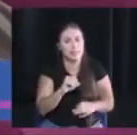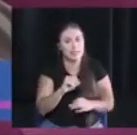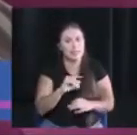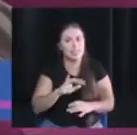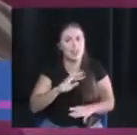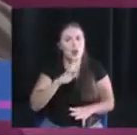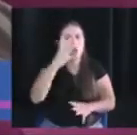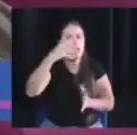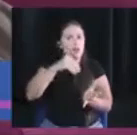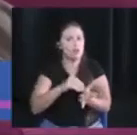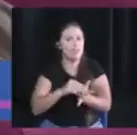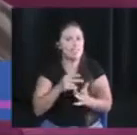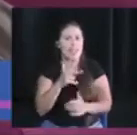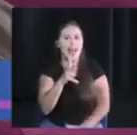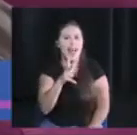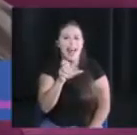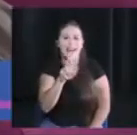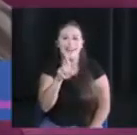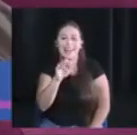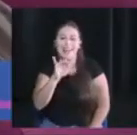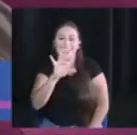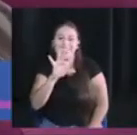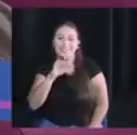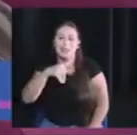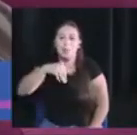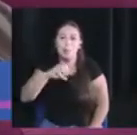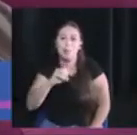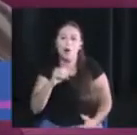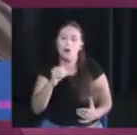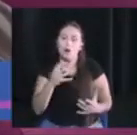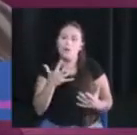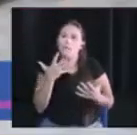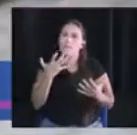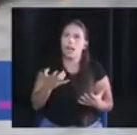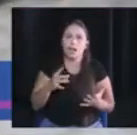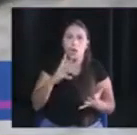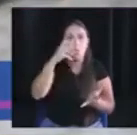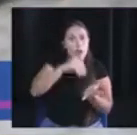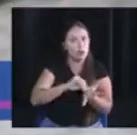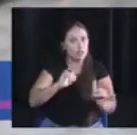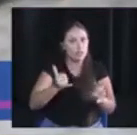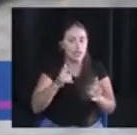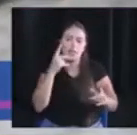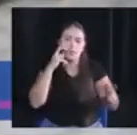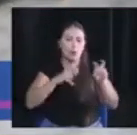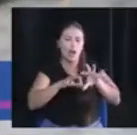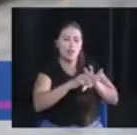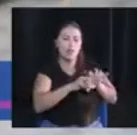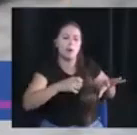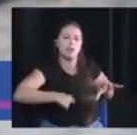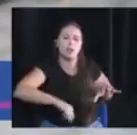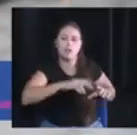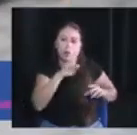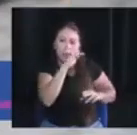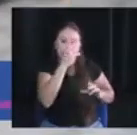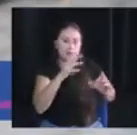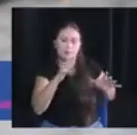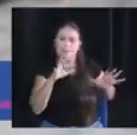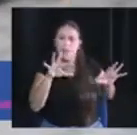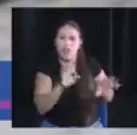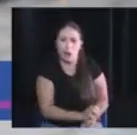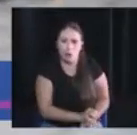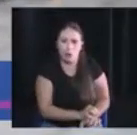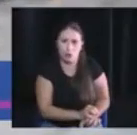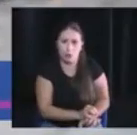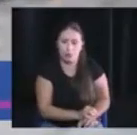del herrerismo de erosionar seriamente a la democracia social uruguaya. Pará, porque el